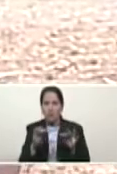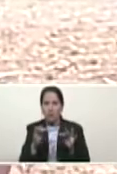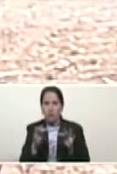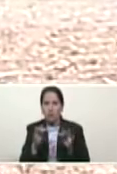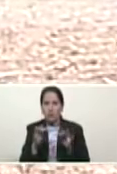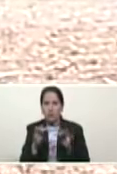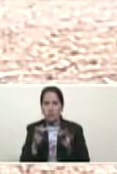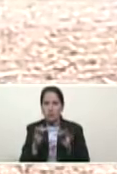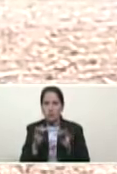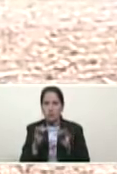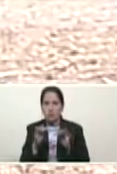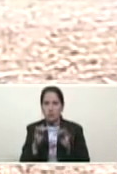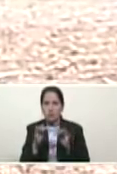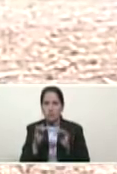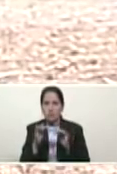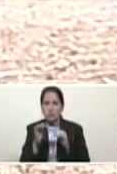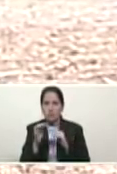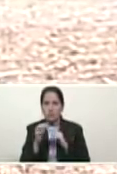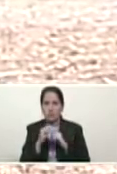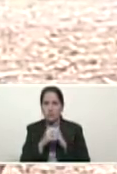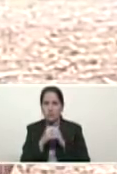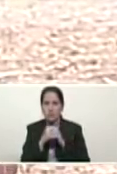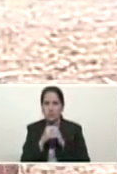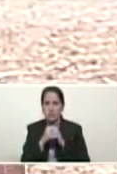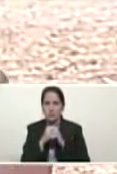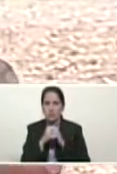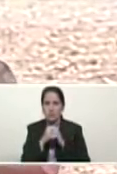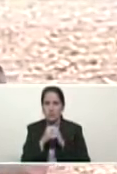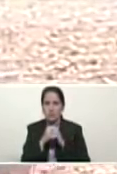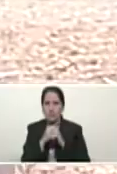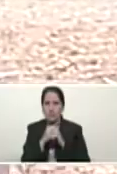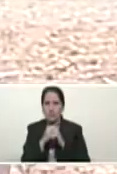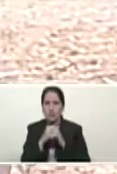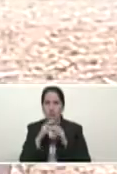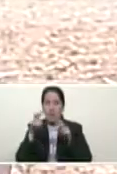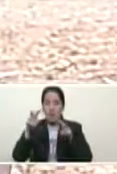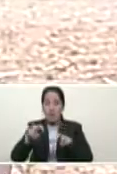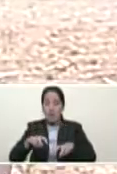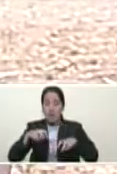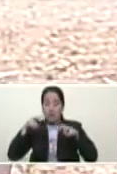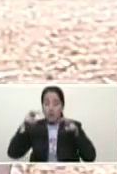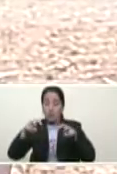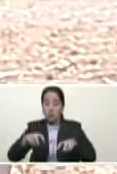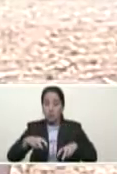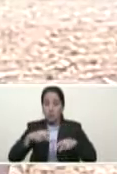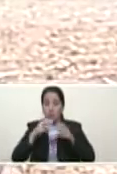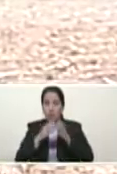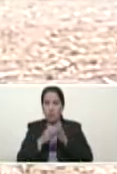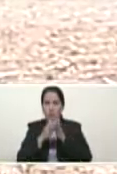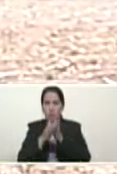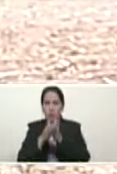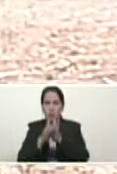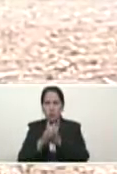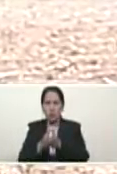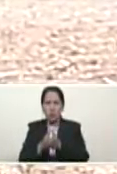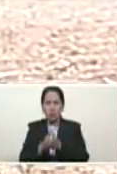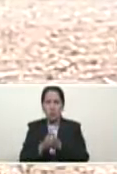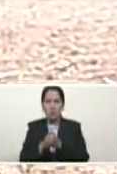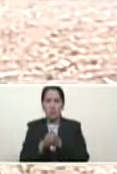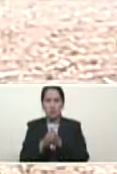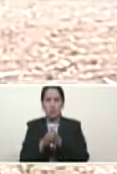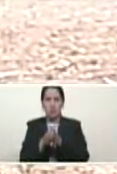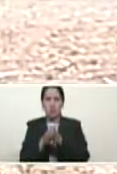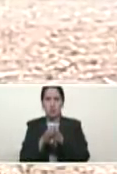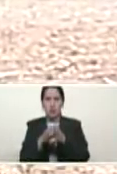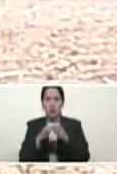llaman?, de puertos, de agricultura de puertos, a un modelo productivo